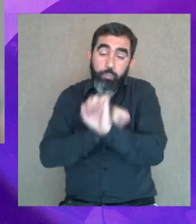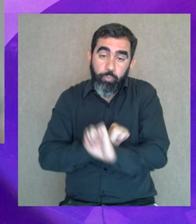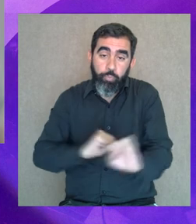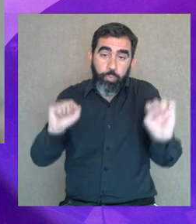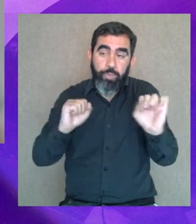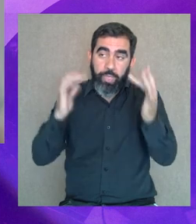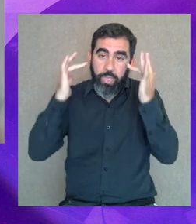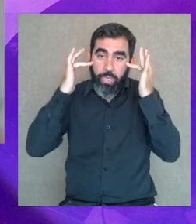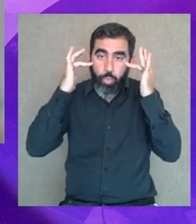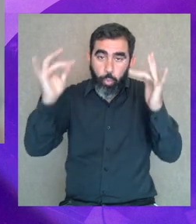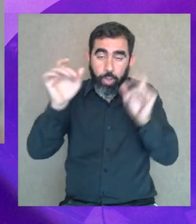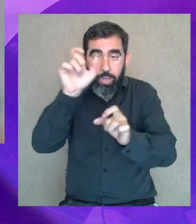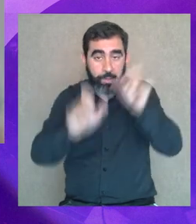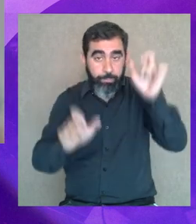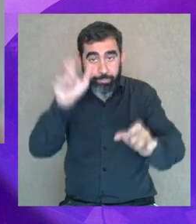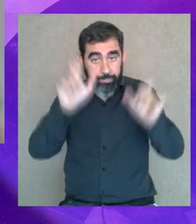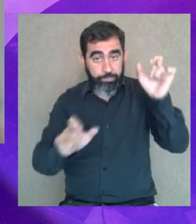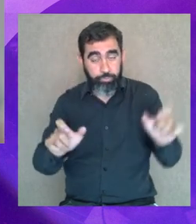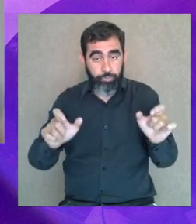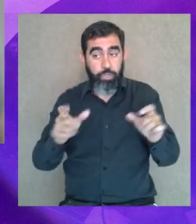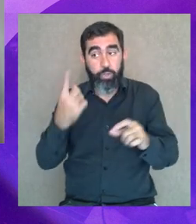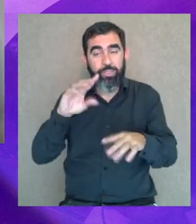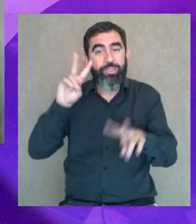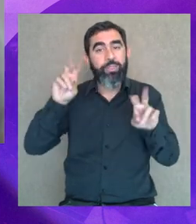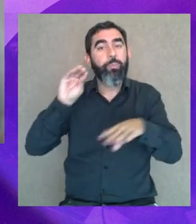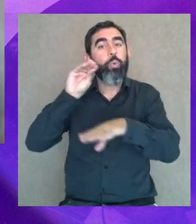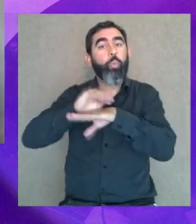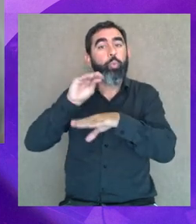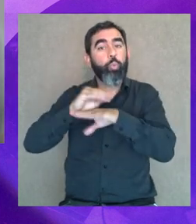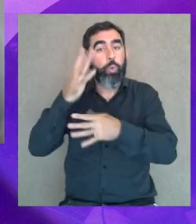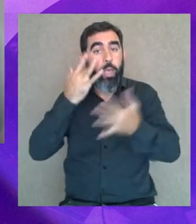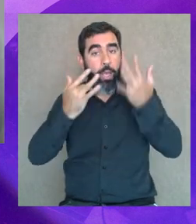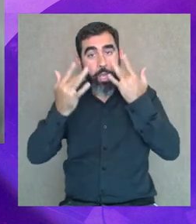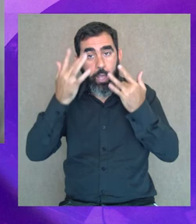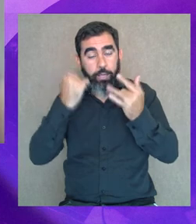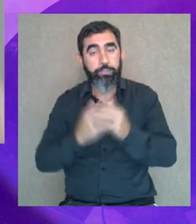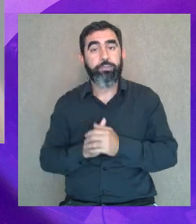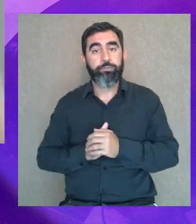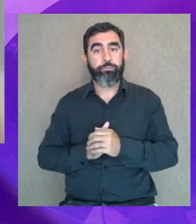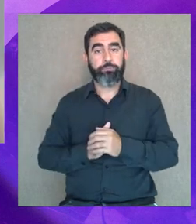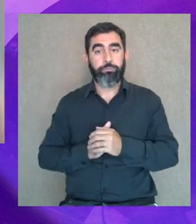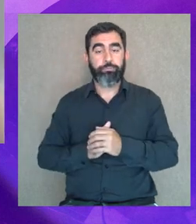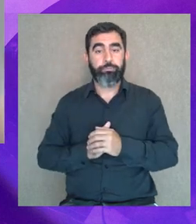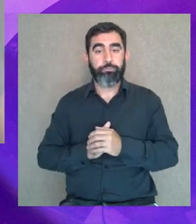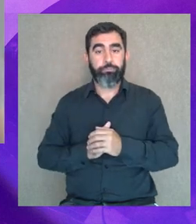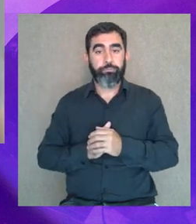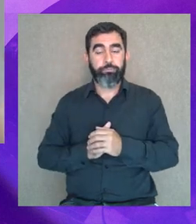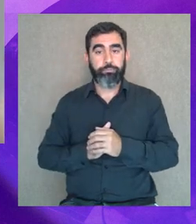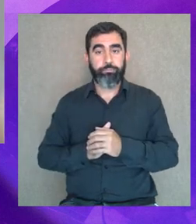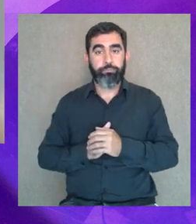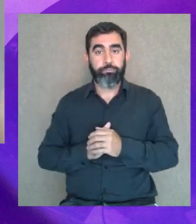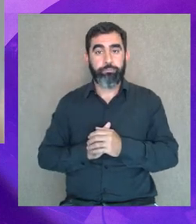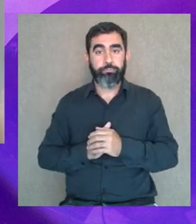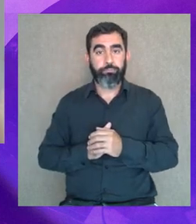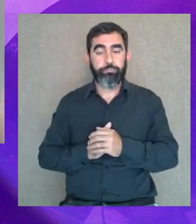poder educar a la gente con la cultura con el arte marina dijo yo me sabes que eso está en ese